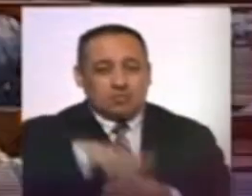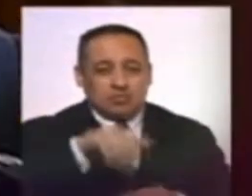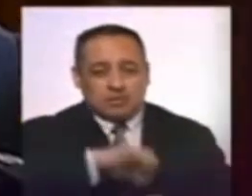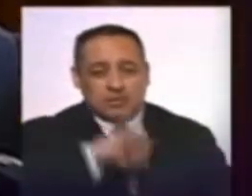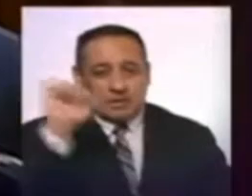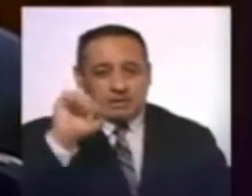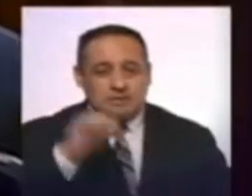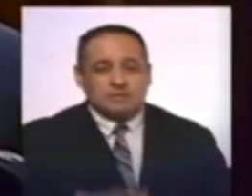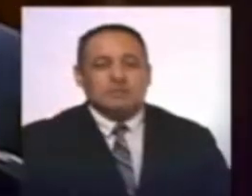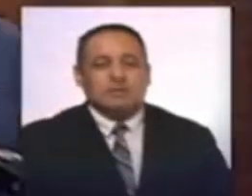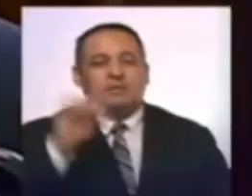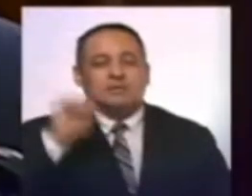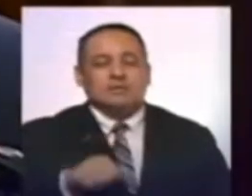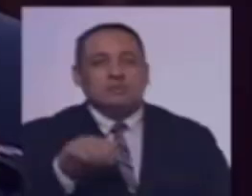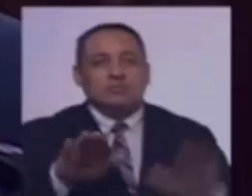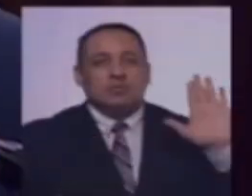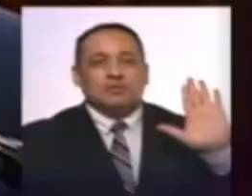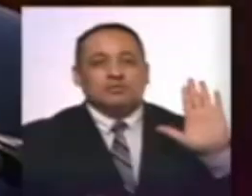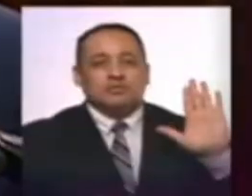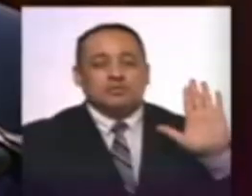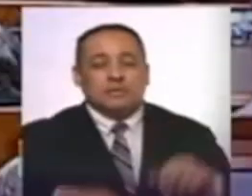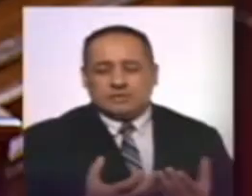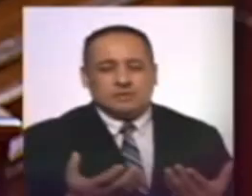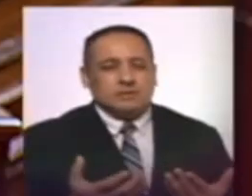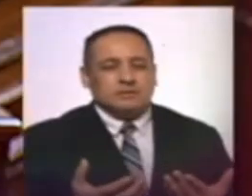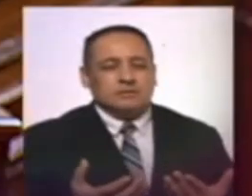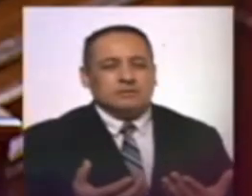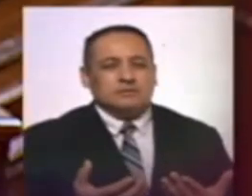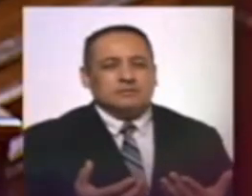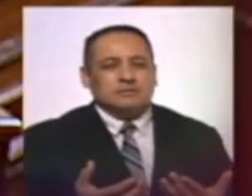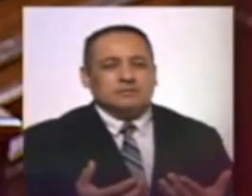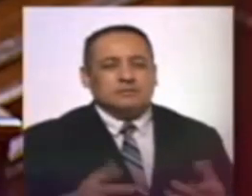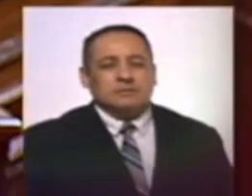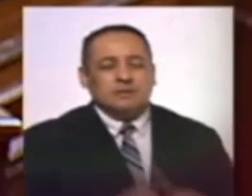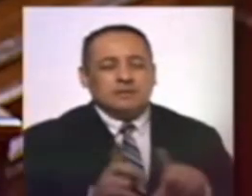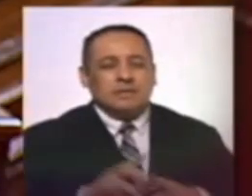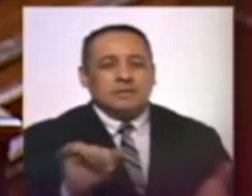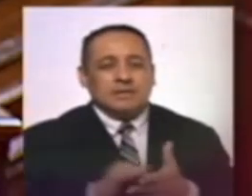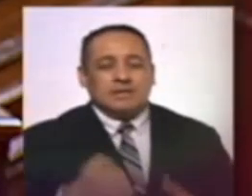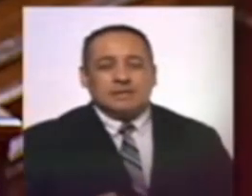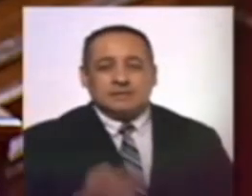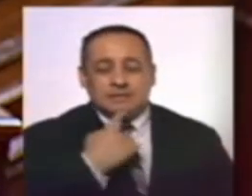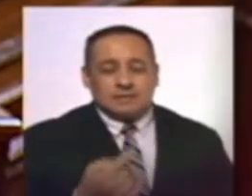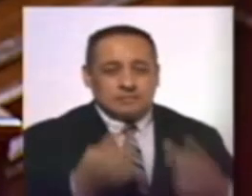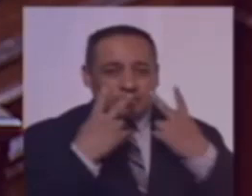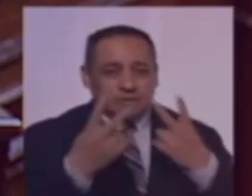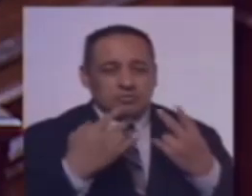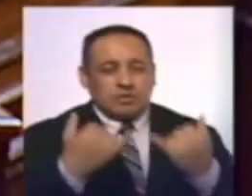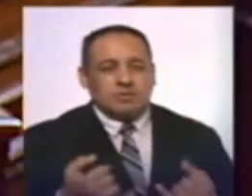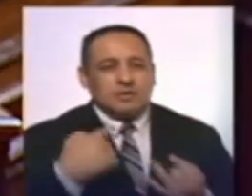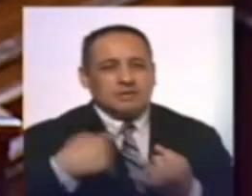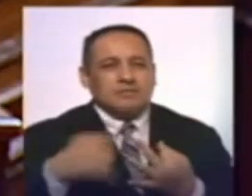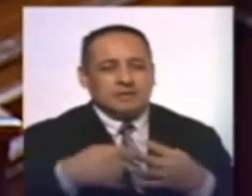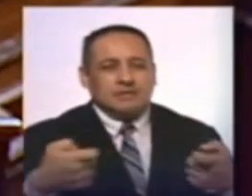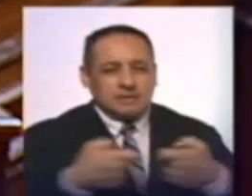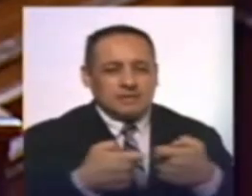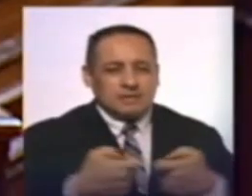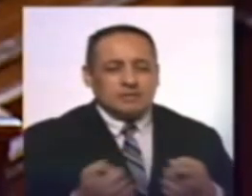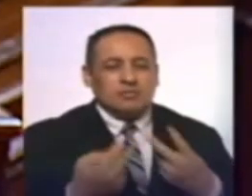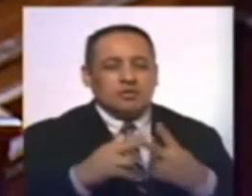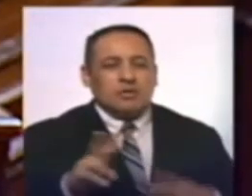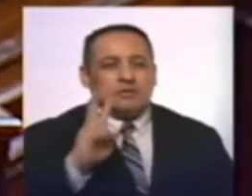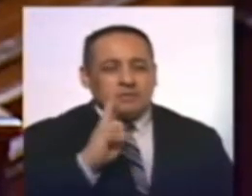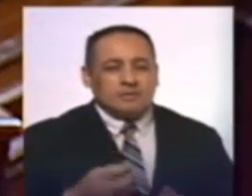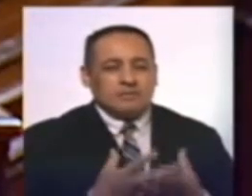Walter Gutiérrez, renunciara por el vencimiento de su mandato. Que también nos están viendo a través de las plataformas, porque hoy viernes